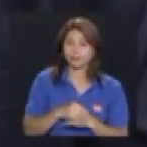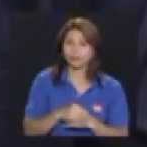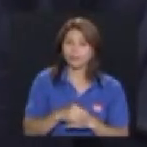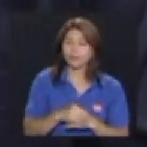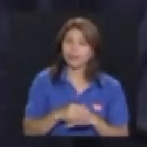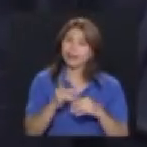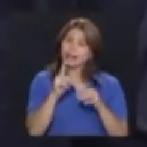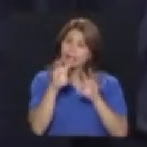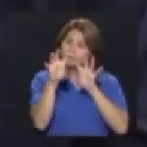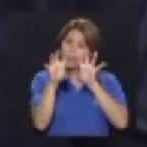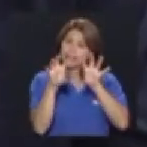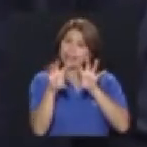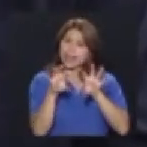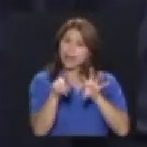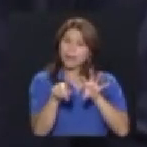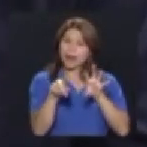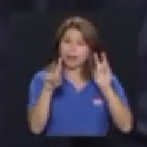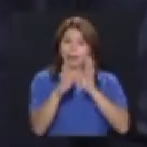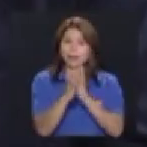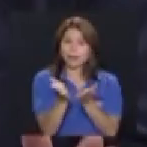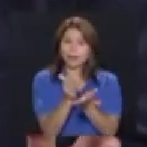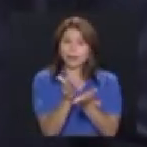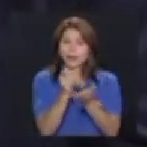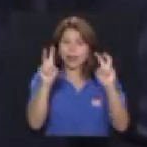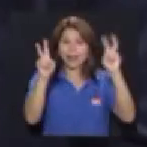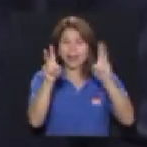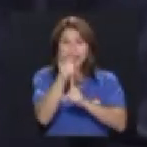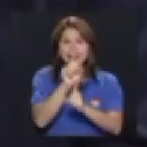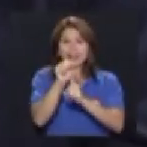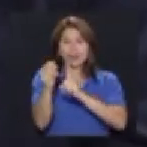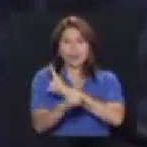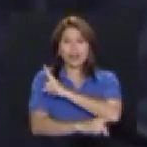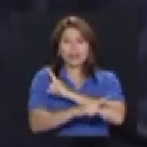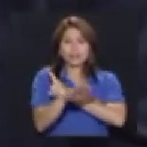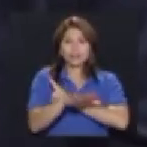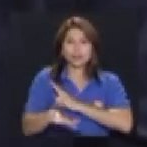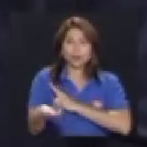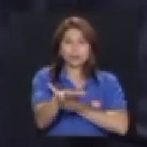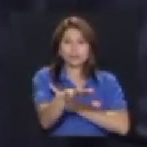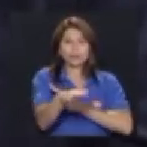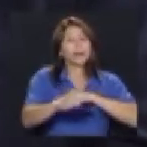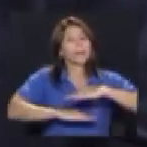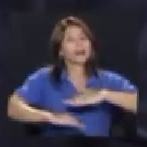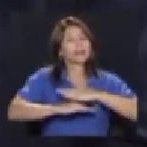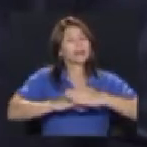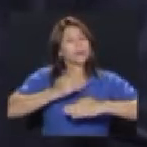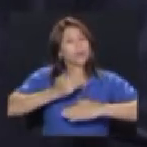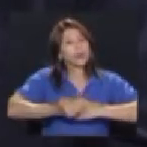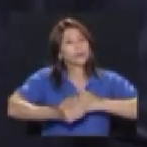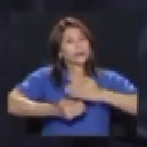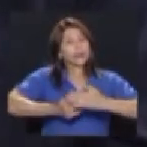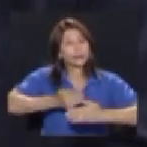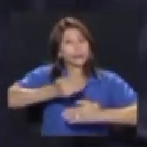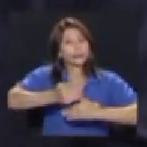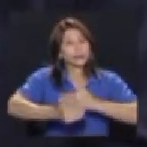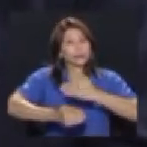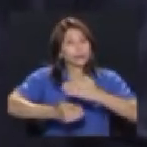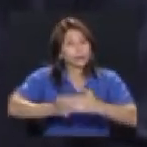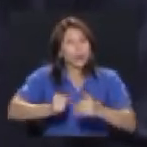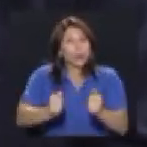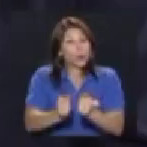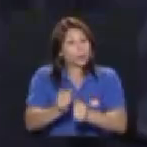Estado de la Nación es un esquema armado sobre la base de procesos. Son procesos que tienen también su cronómetro a la